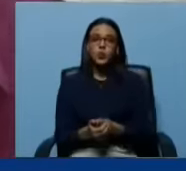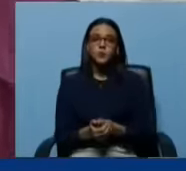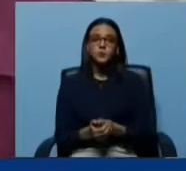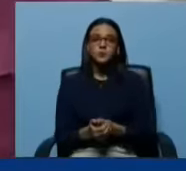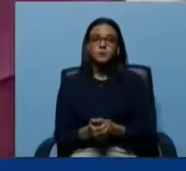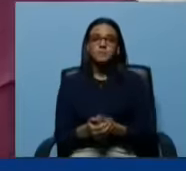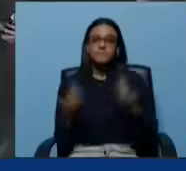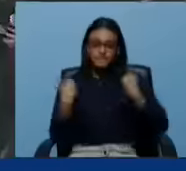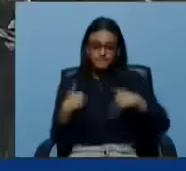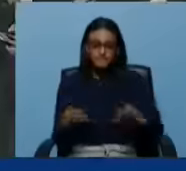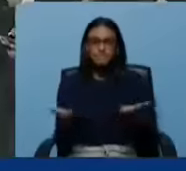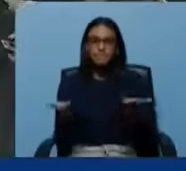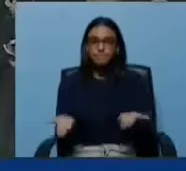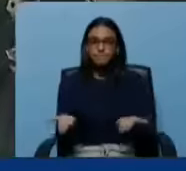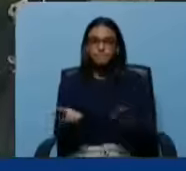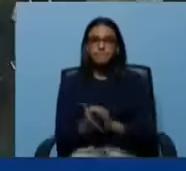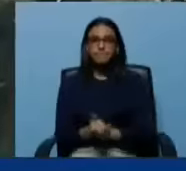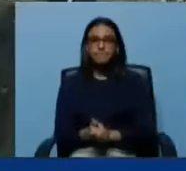precisamente